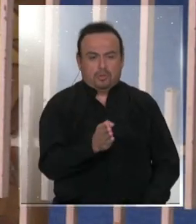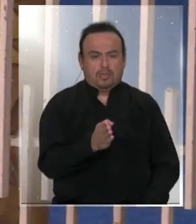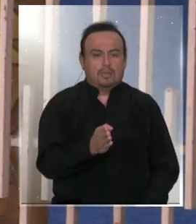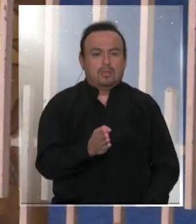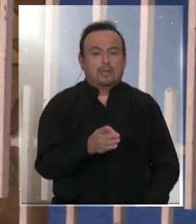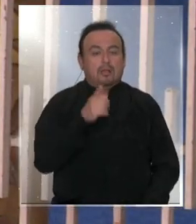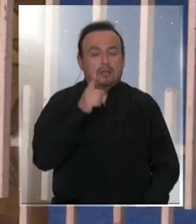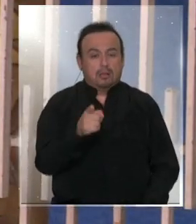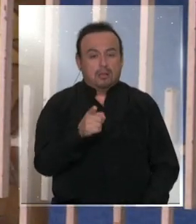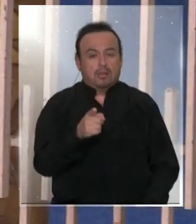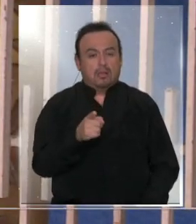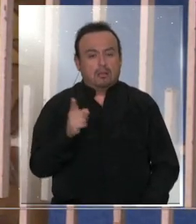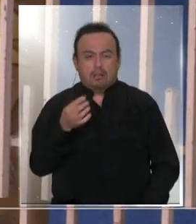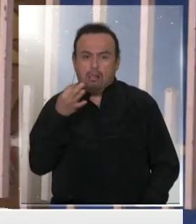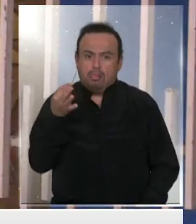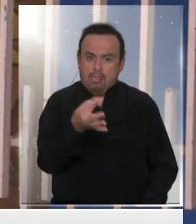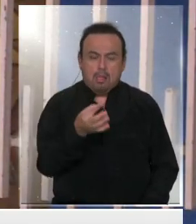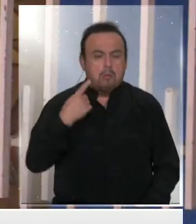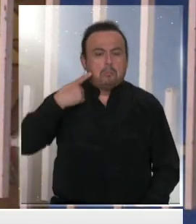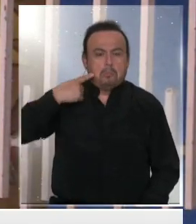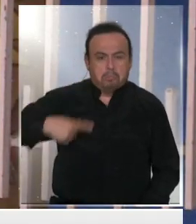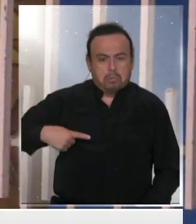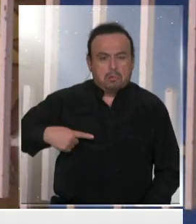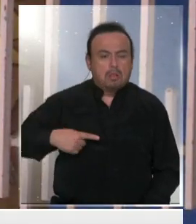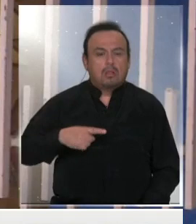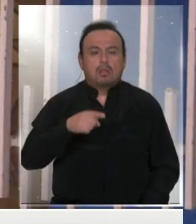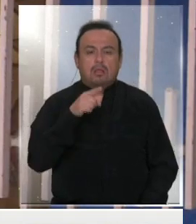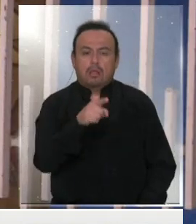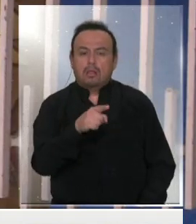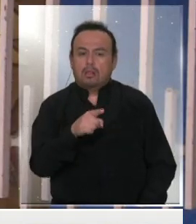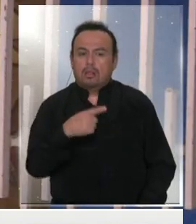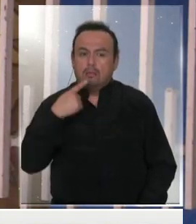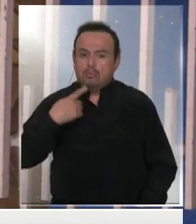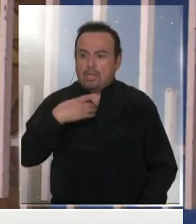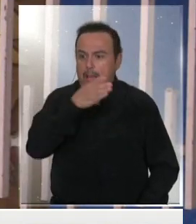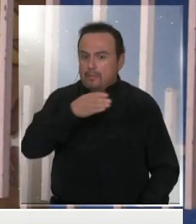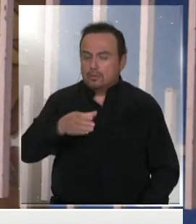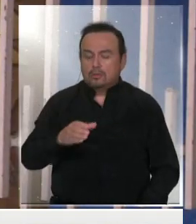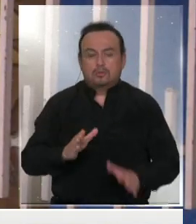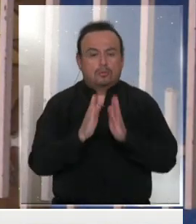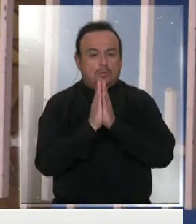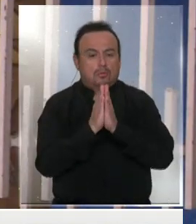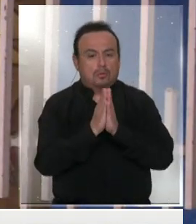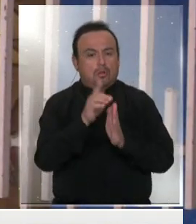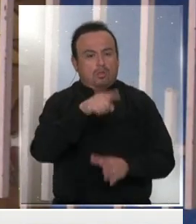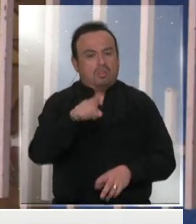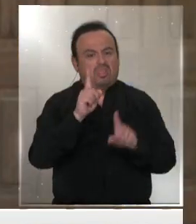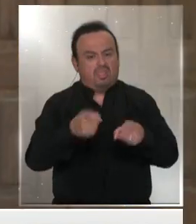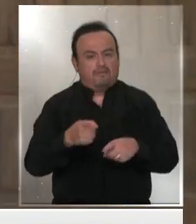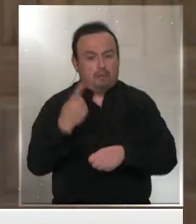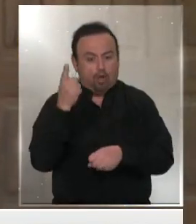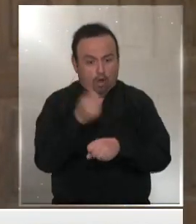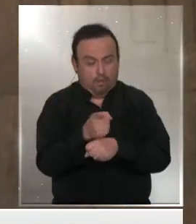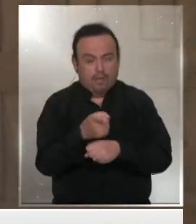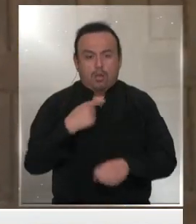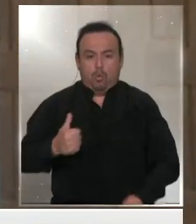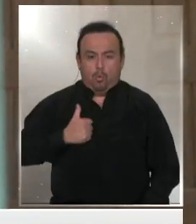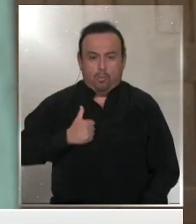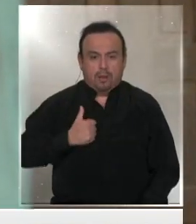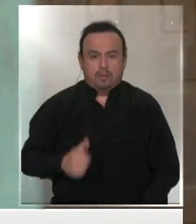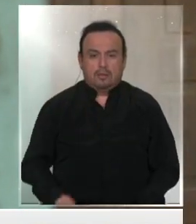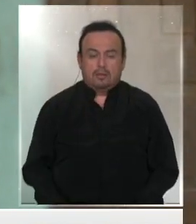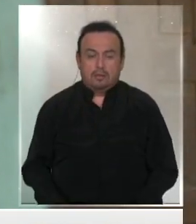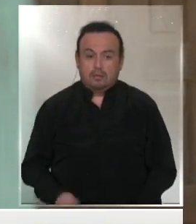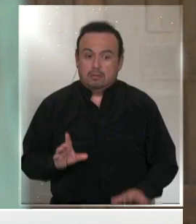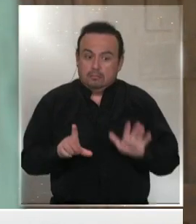hacer caso a lo que la autoridad señalaba. Pero lo más importante hoy día es la salud de las personas y esperamos que puedan cumplir con estas medidas. Bueno, hay